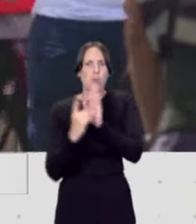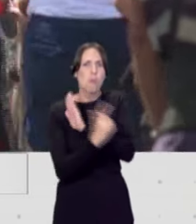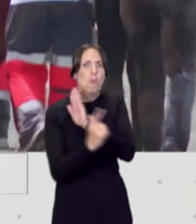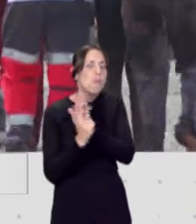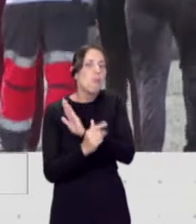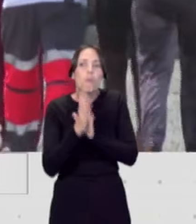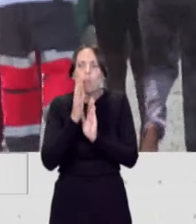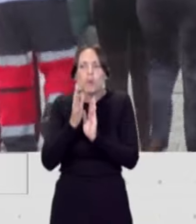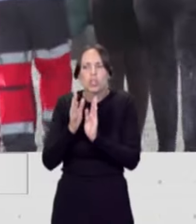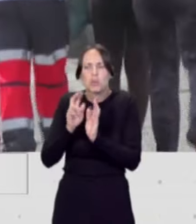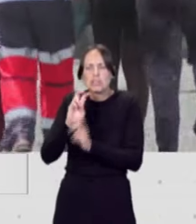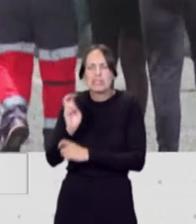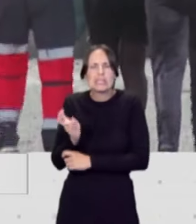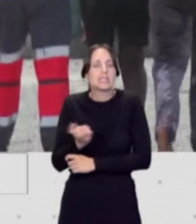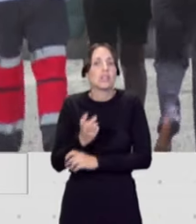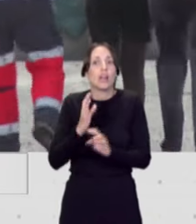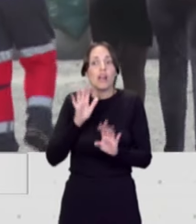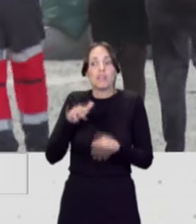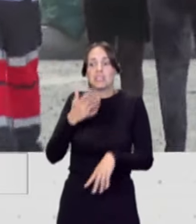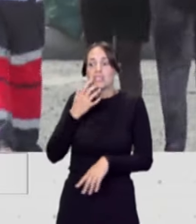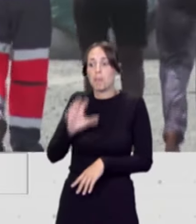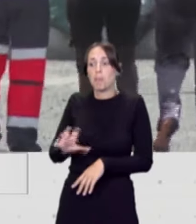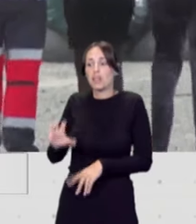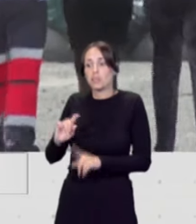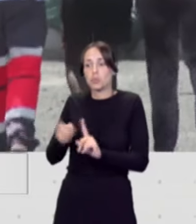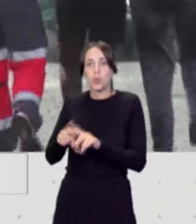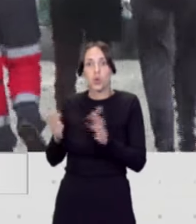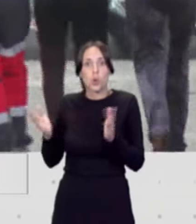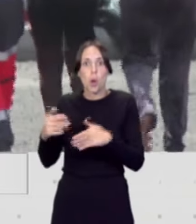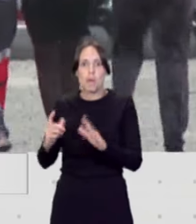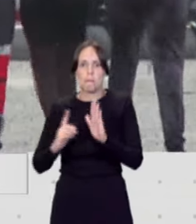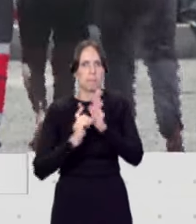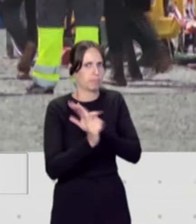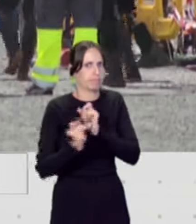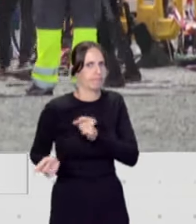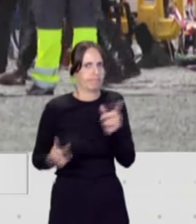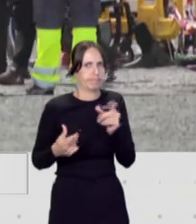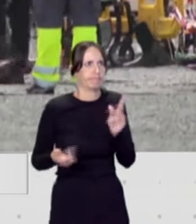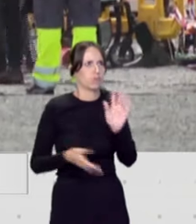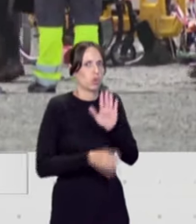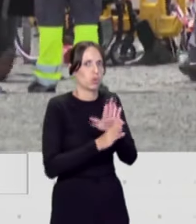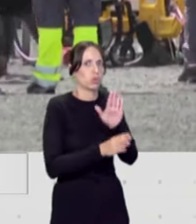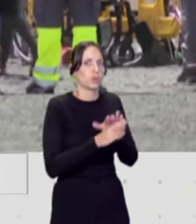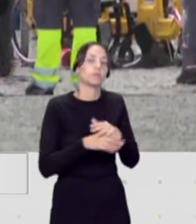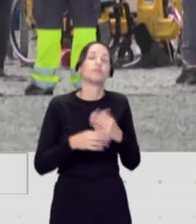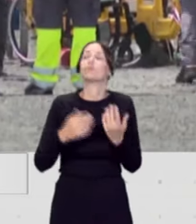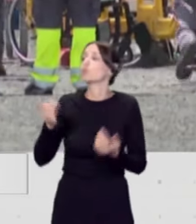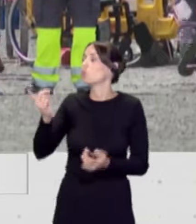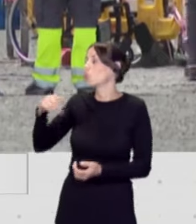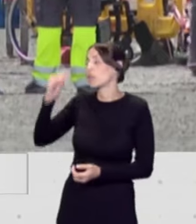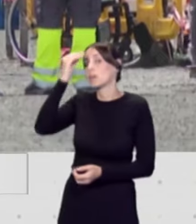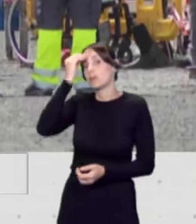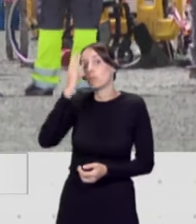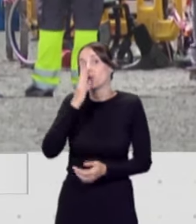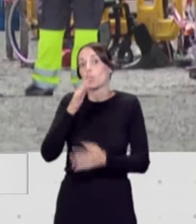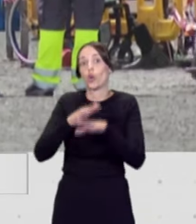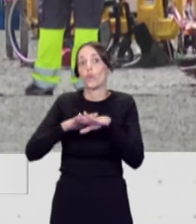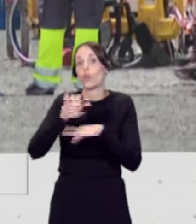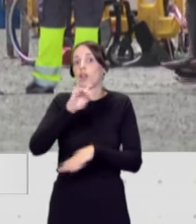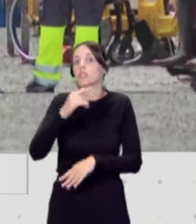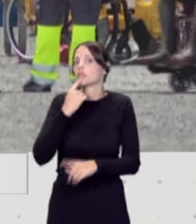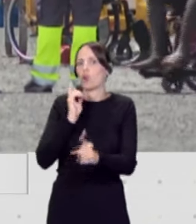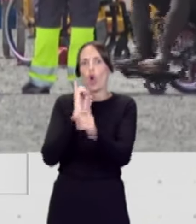no arregle su idiosincrasia interna. ¿Y qué les parece por parte, por ejemplo, del Gobierno de Canarias? Condena que haya estos centros de deportación. Por otro lado,